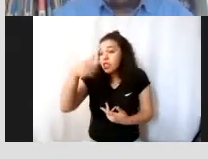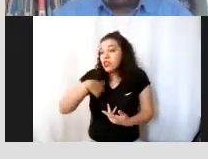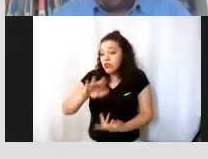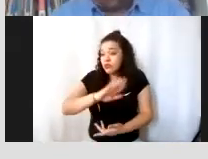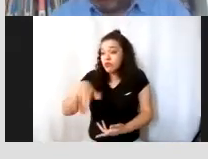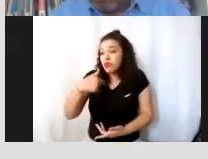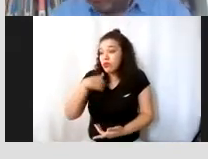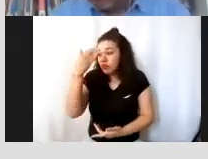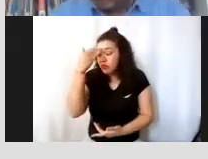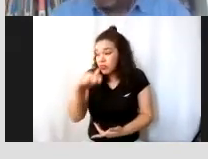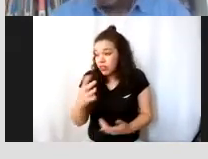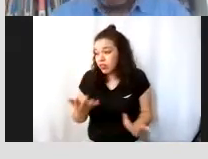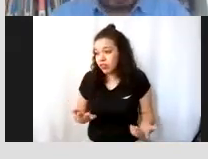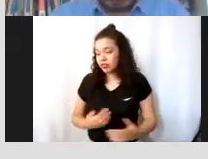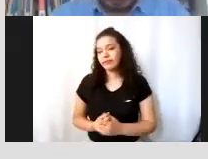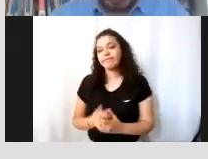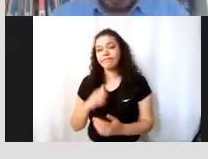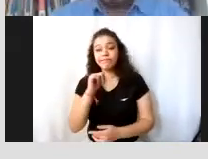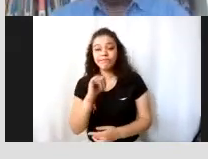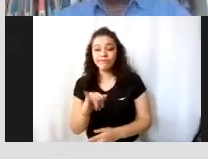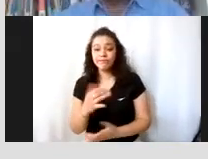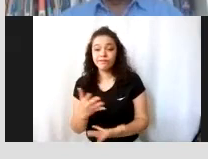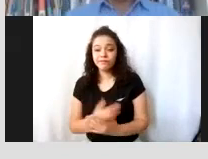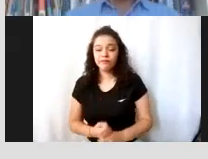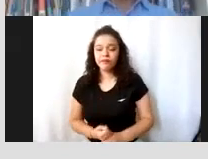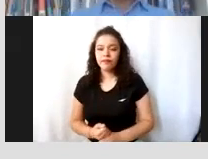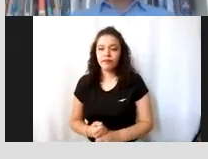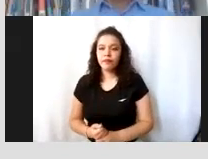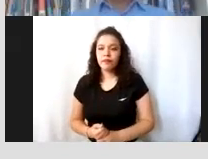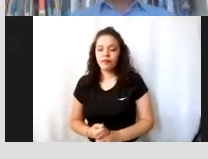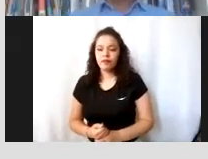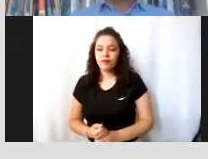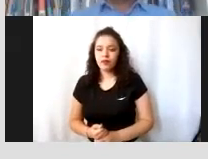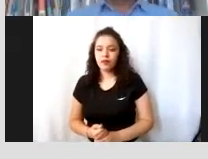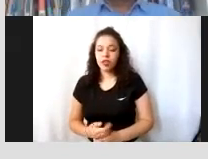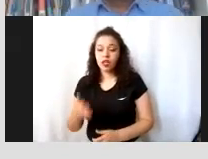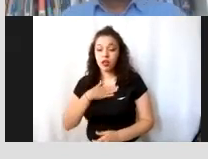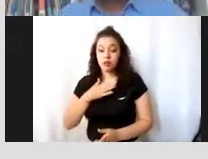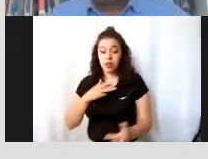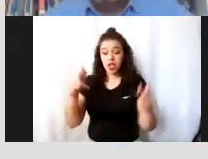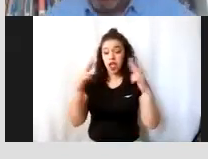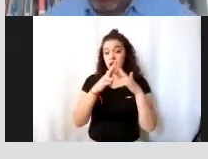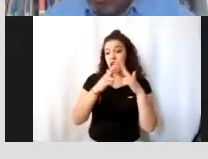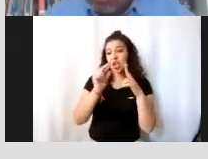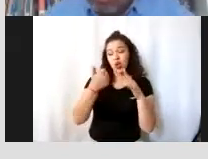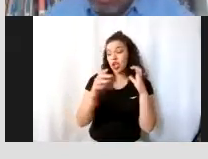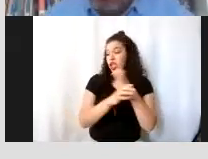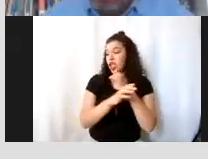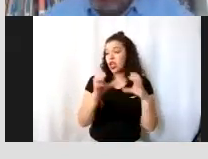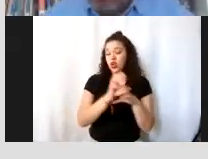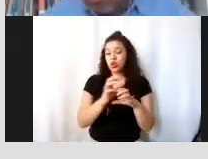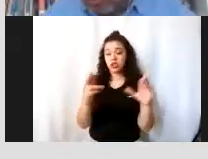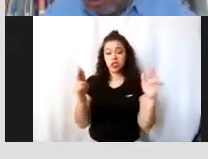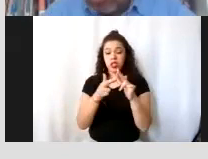vida. Y era así, efectivamente. Decían, bueno, mis convicciones religiosas son superiores a